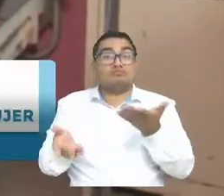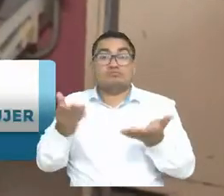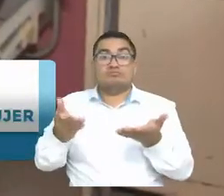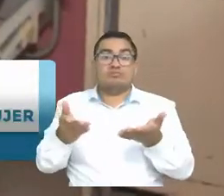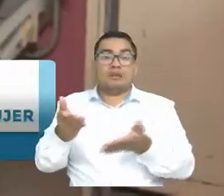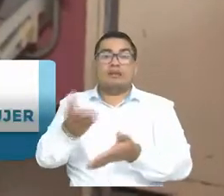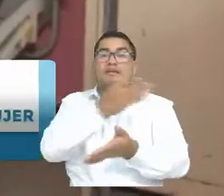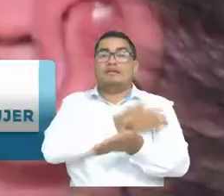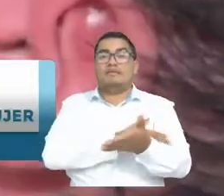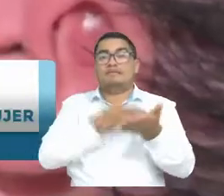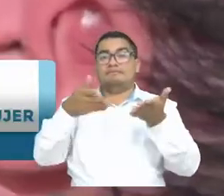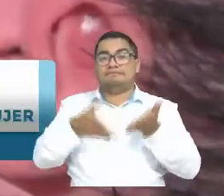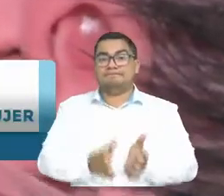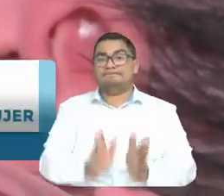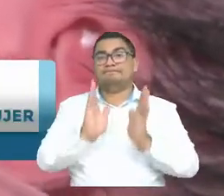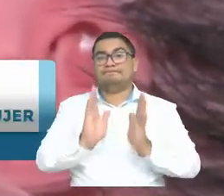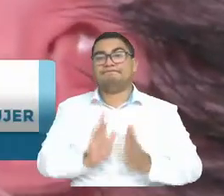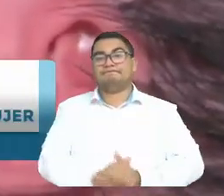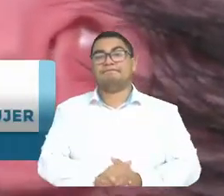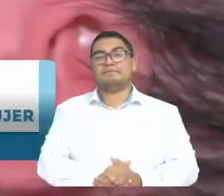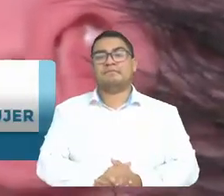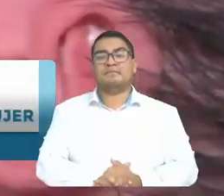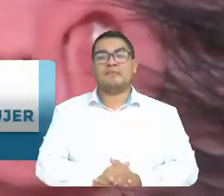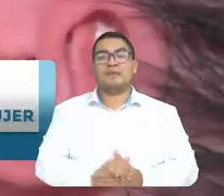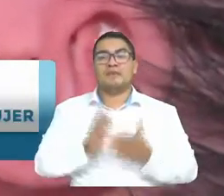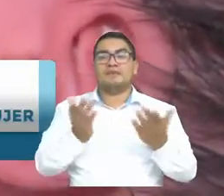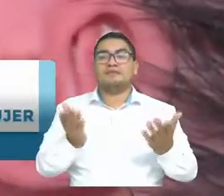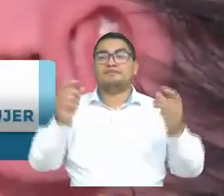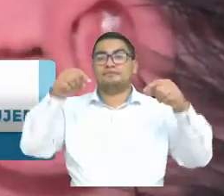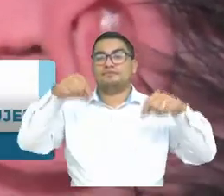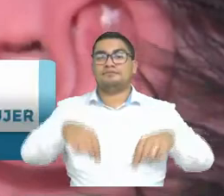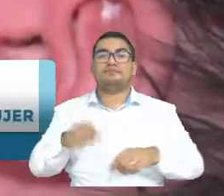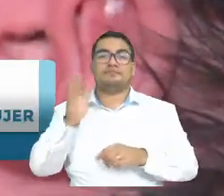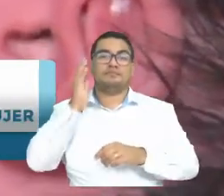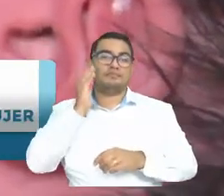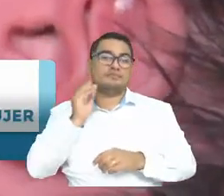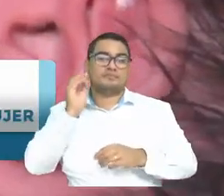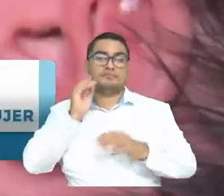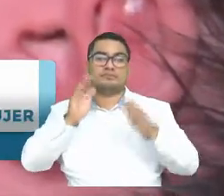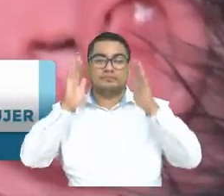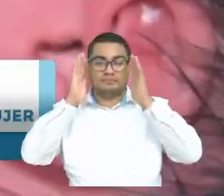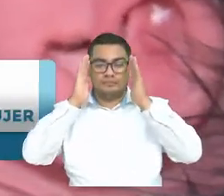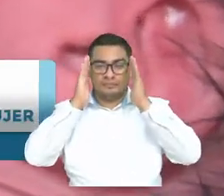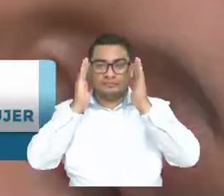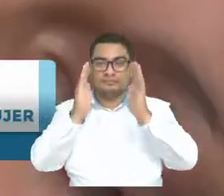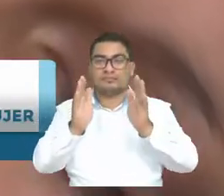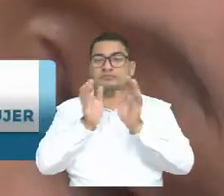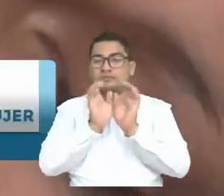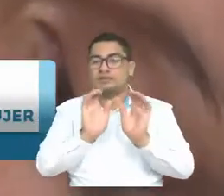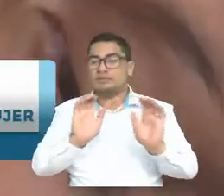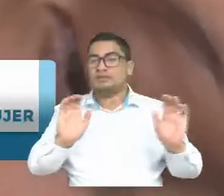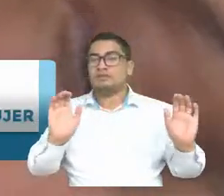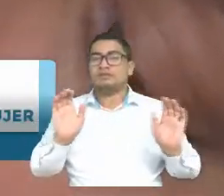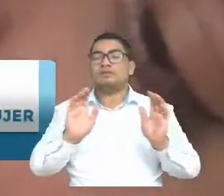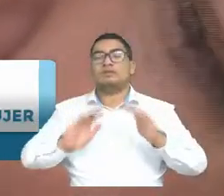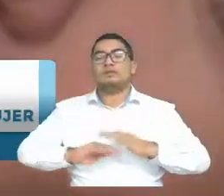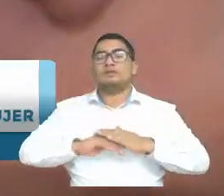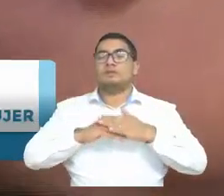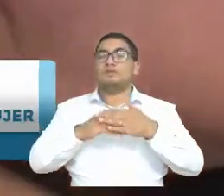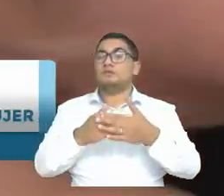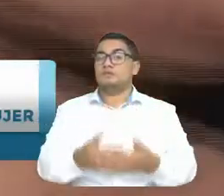parto prematuro. Ahora, en esa experiencia que usted ha tenido en atención a niñas o adolescentes